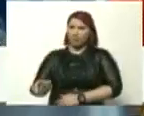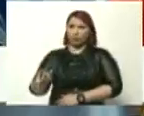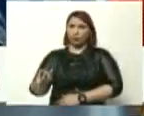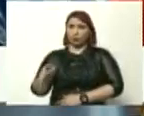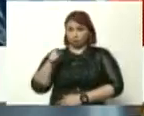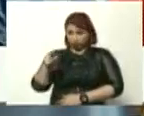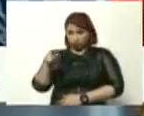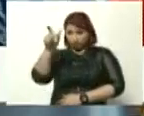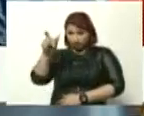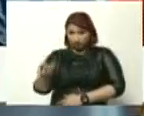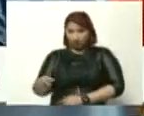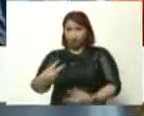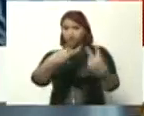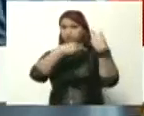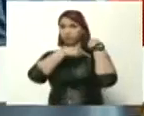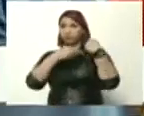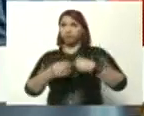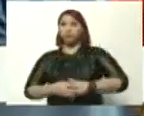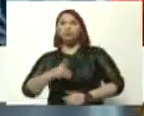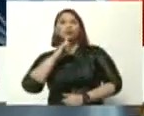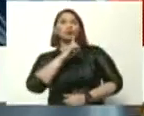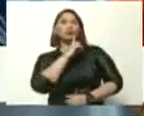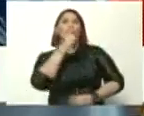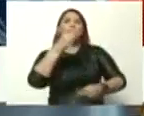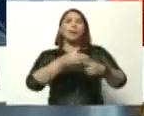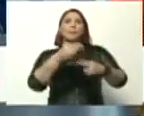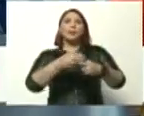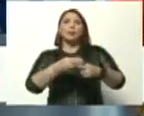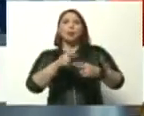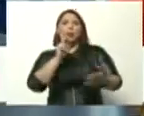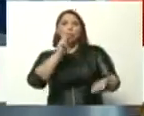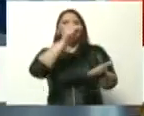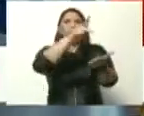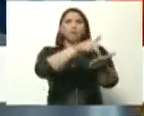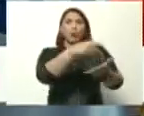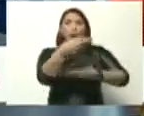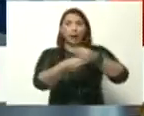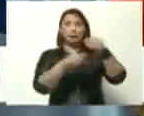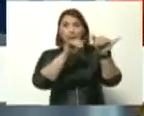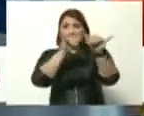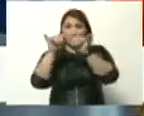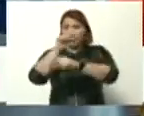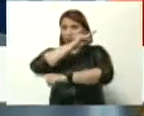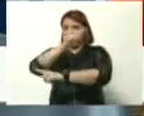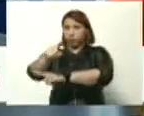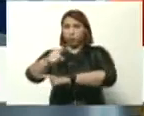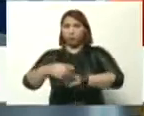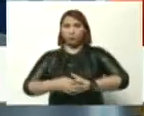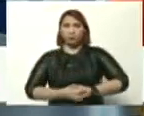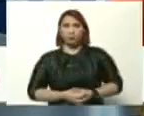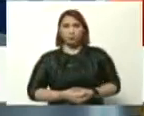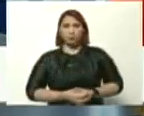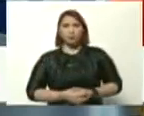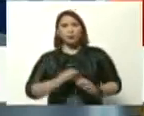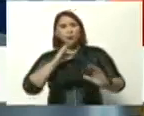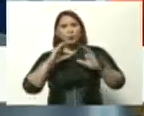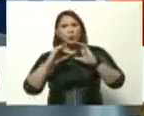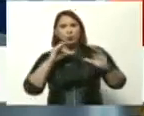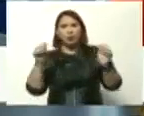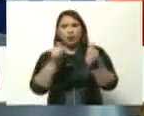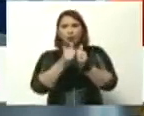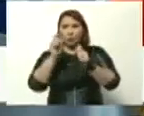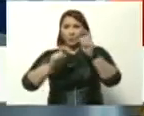que con nombre y apellido se acercó a hacer la misma, que se comunicara con los